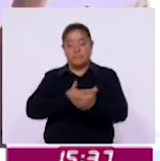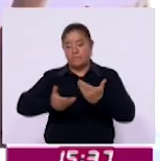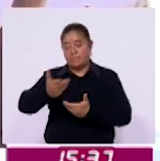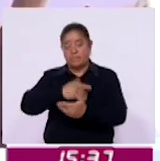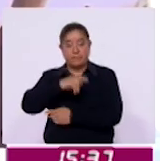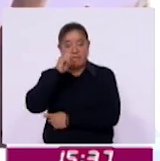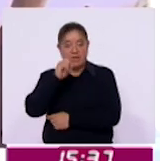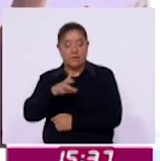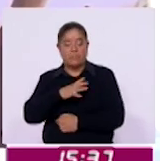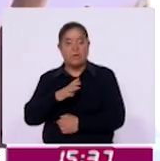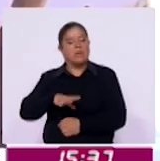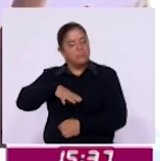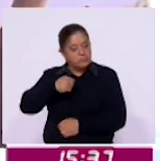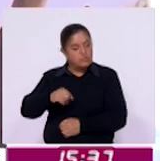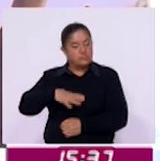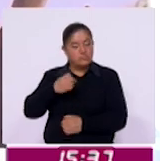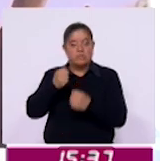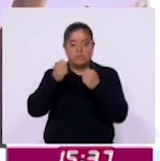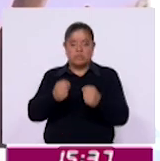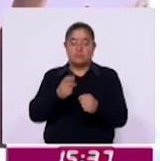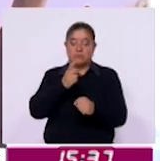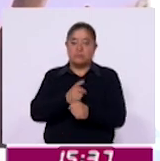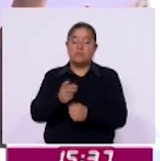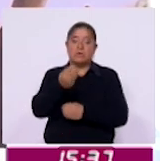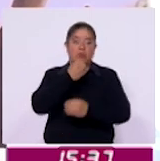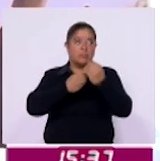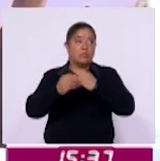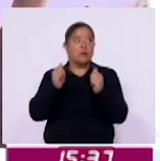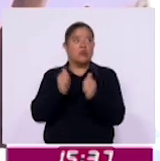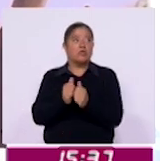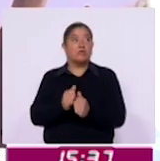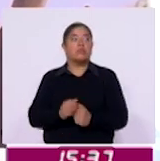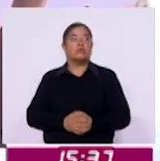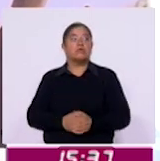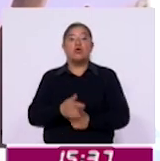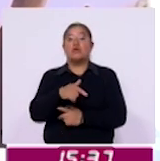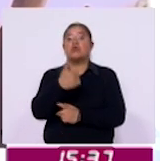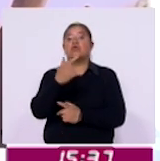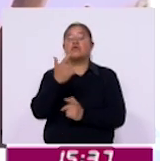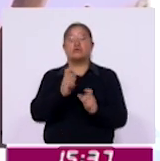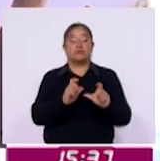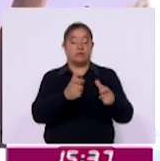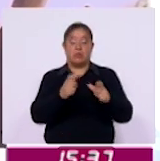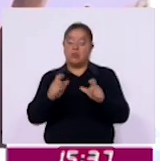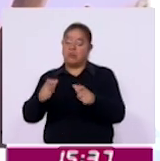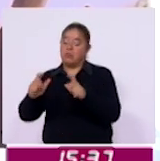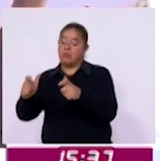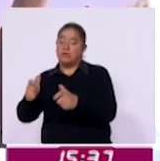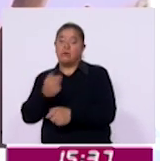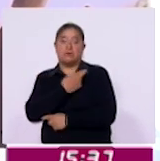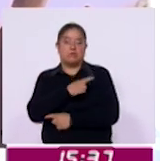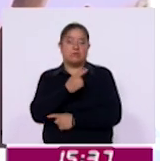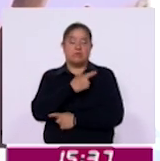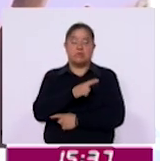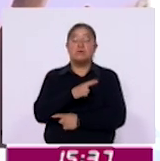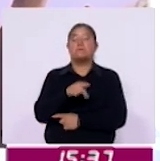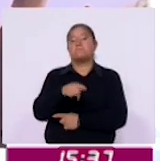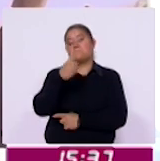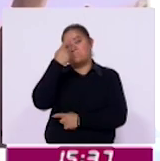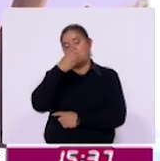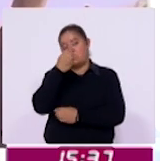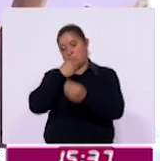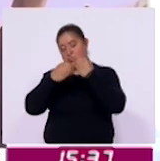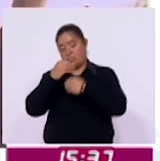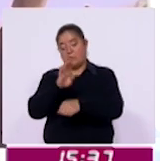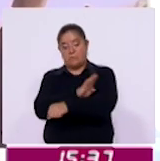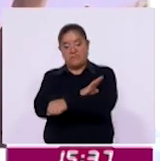y combatimos la inseguridad alimentaria a través de 12 unidades de bienestar para tu nutrición, las cuales beneficiarán